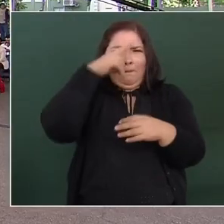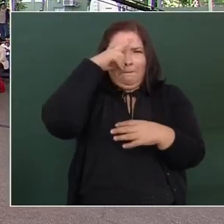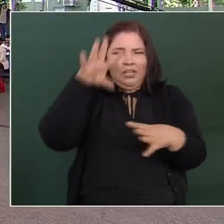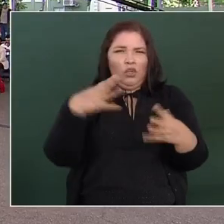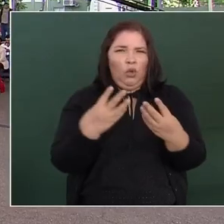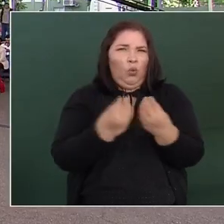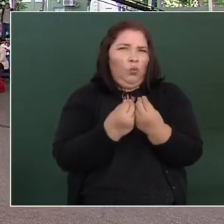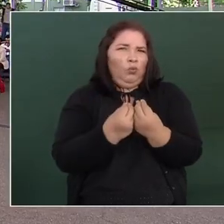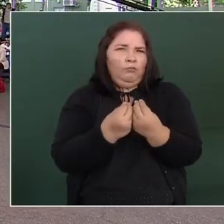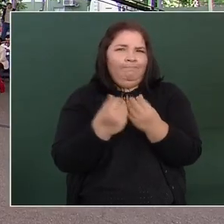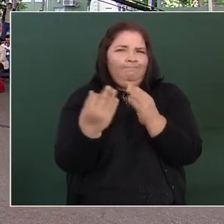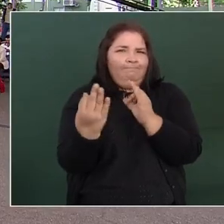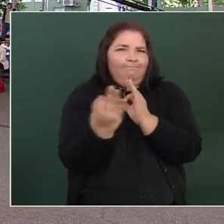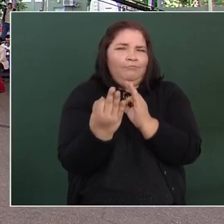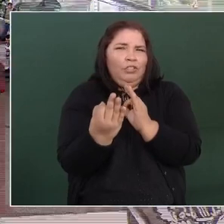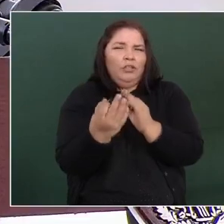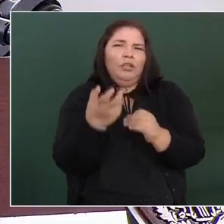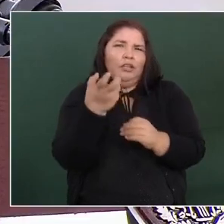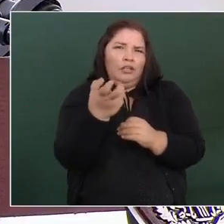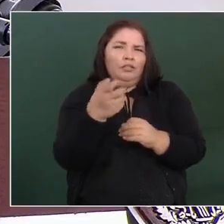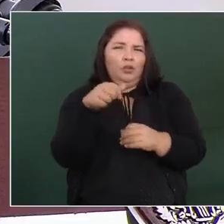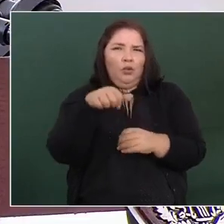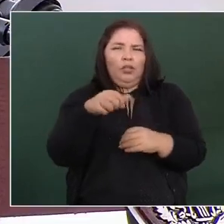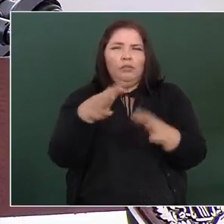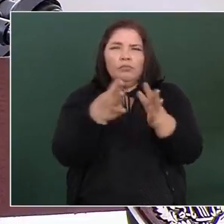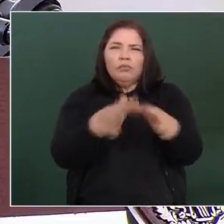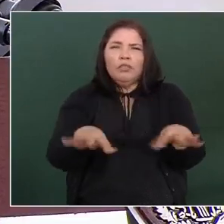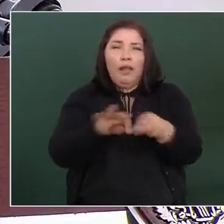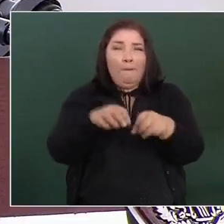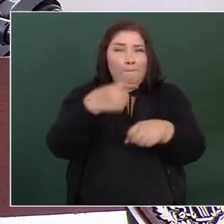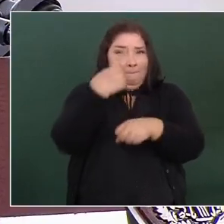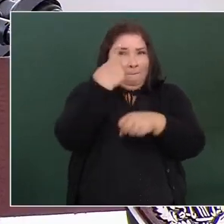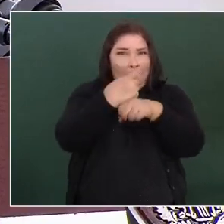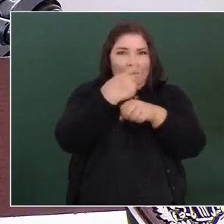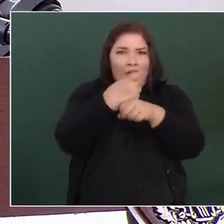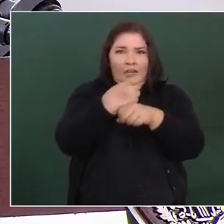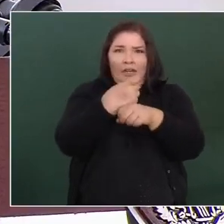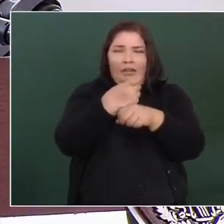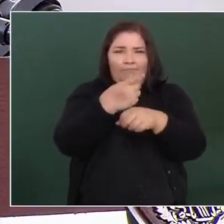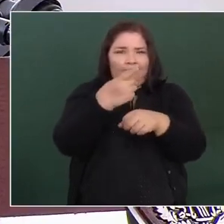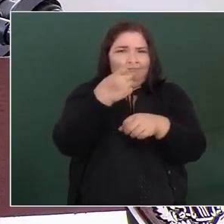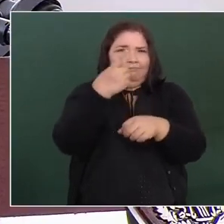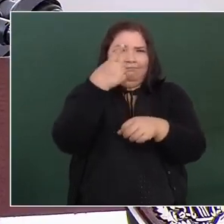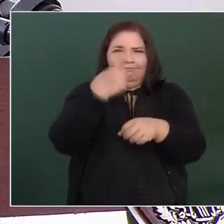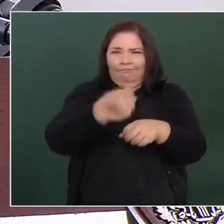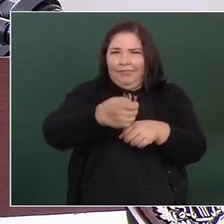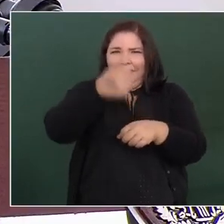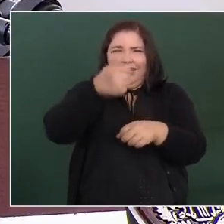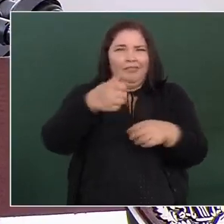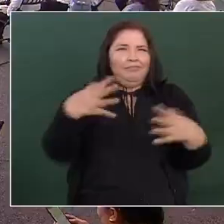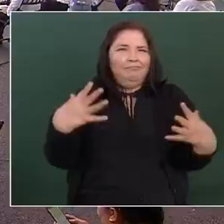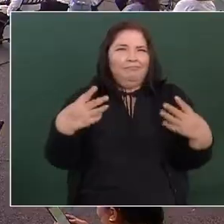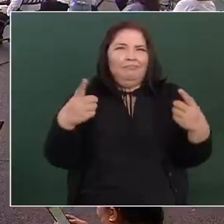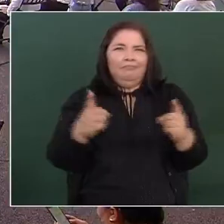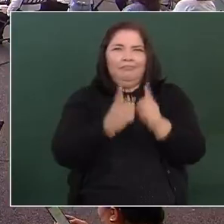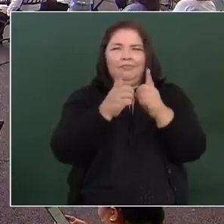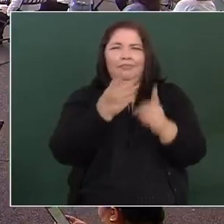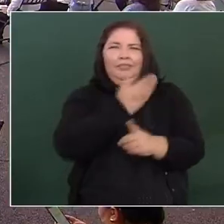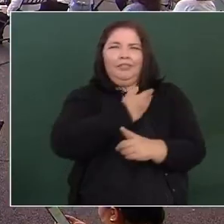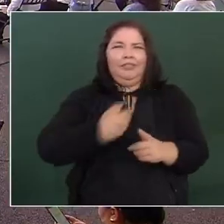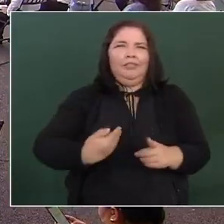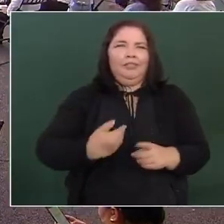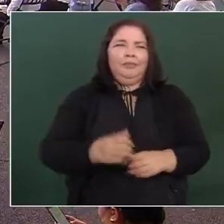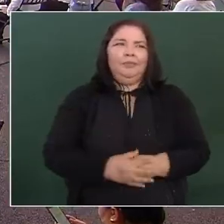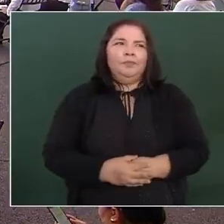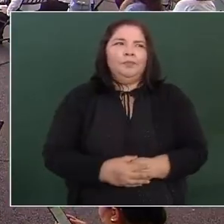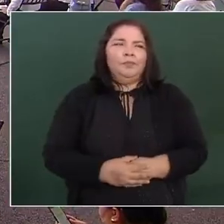México cercana y creo que esta es una primera ocasión en la que los dos mandatarios se van a encontrar.